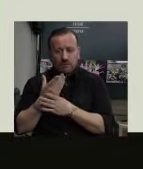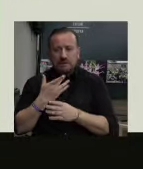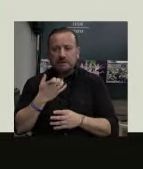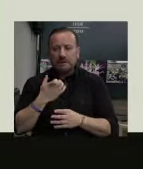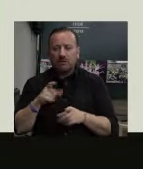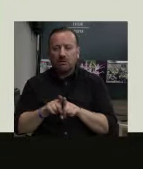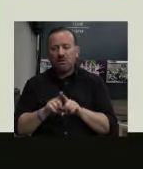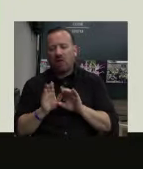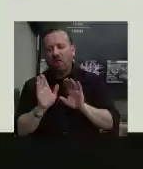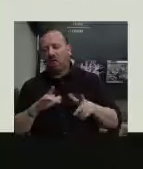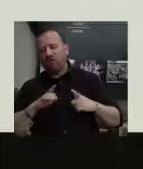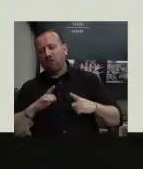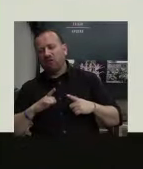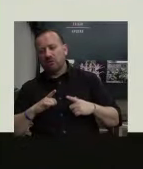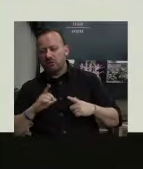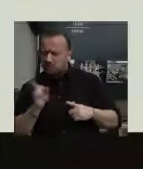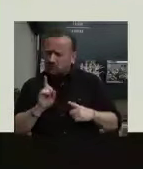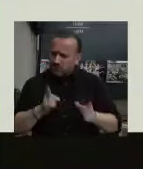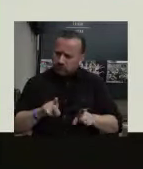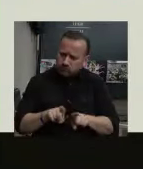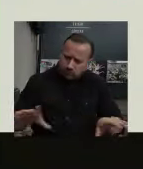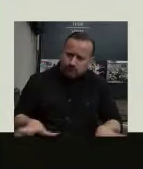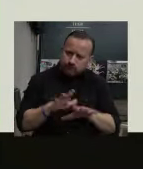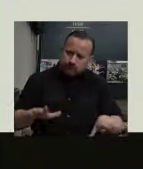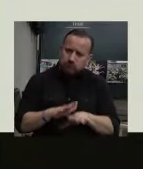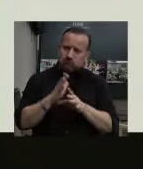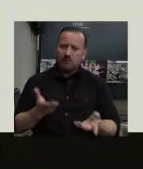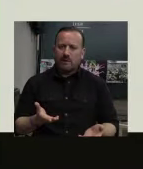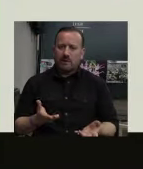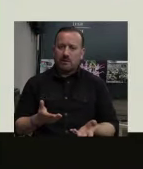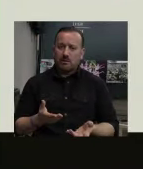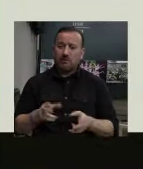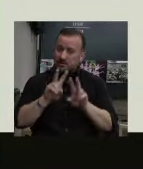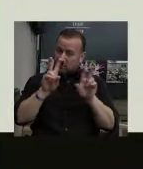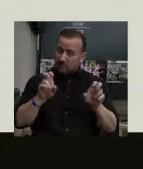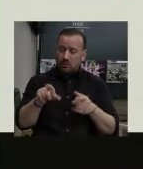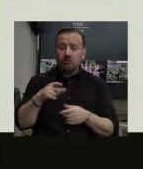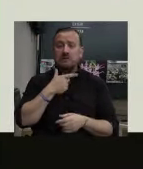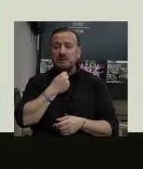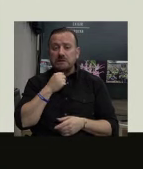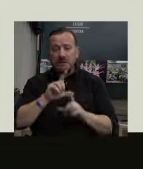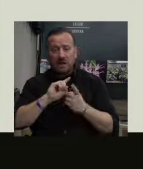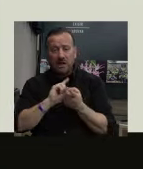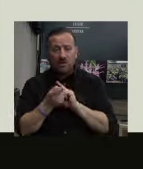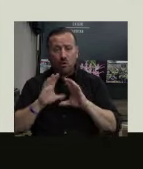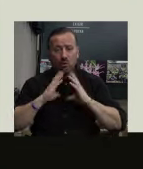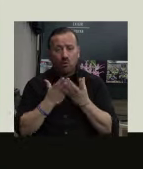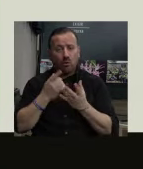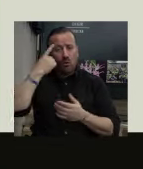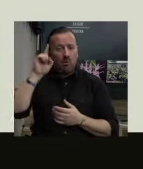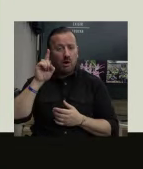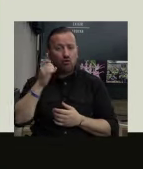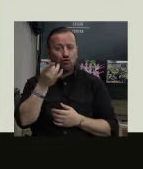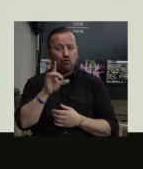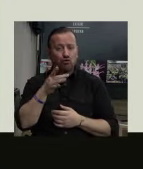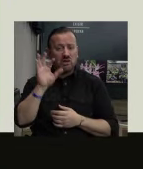la pereza una condición usted quiere cambiar el mundo pero solamente los